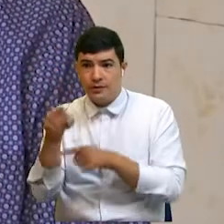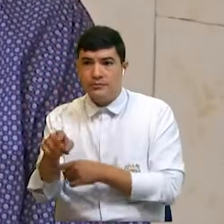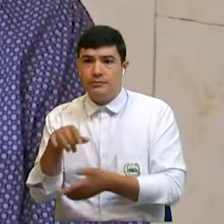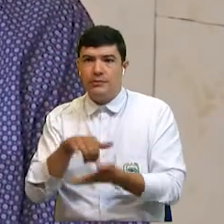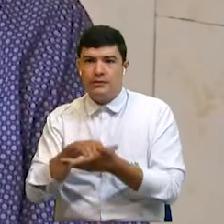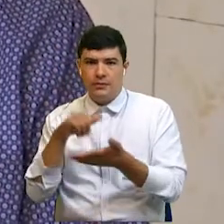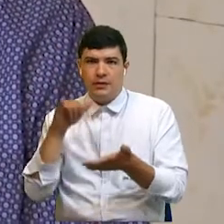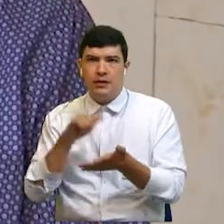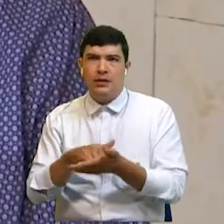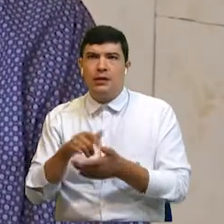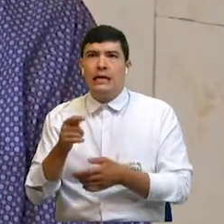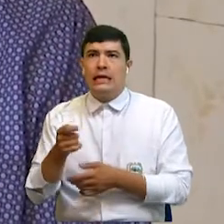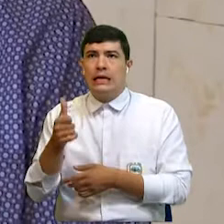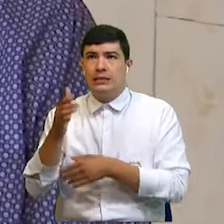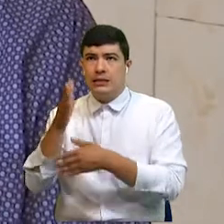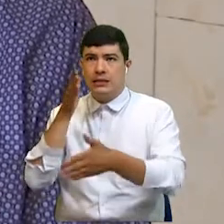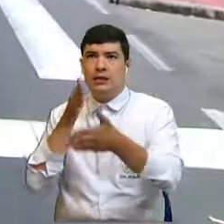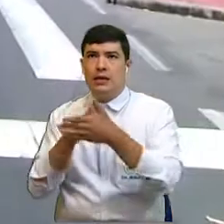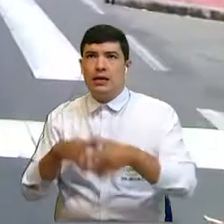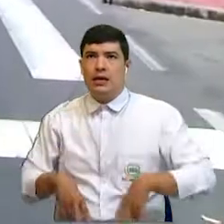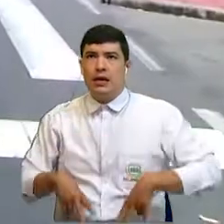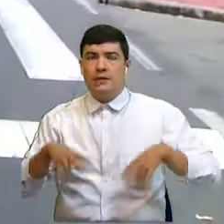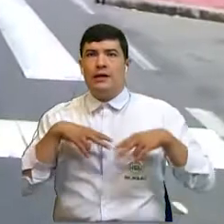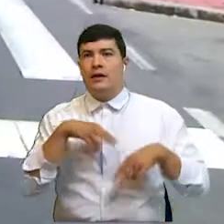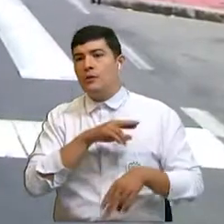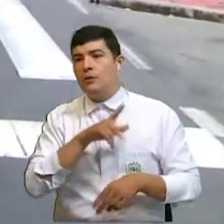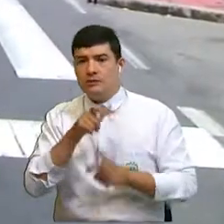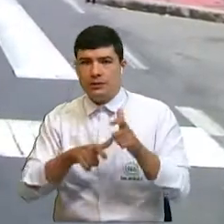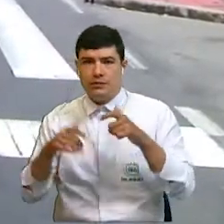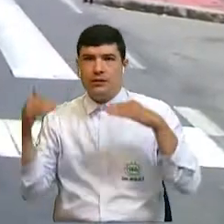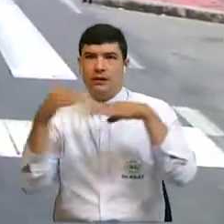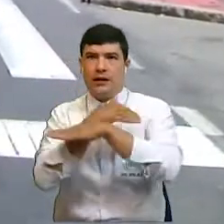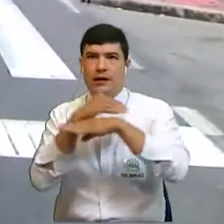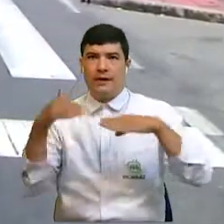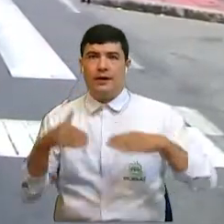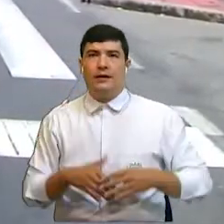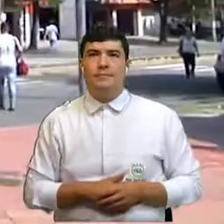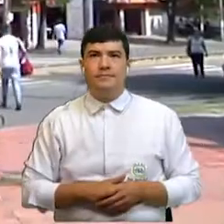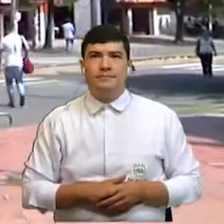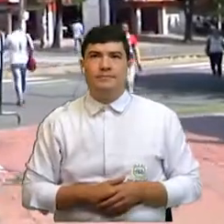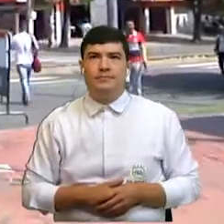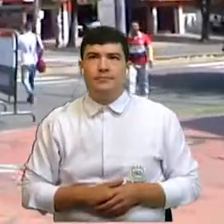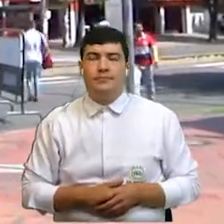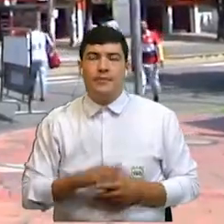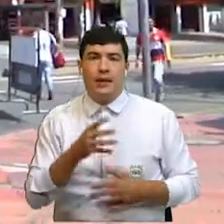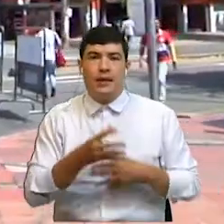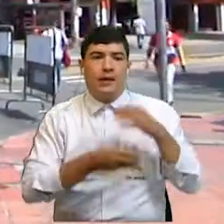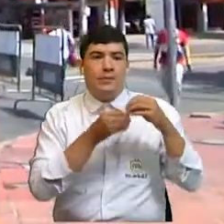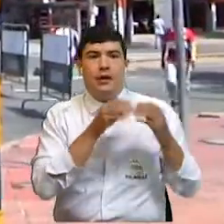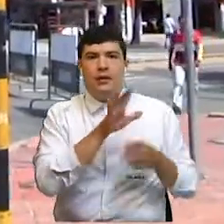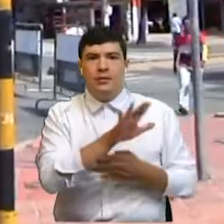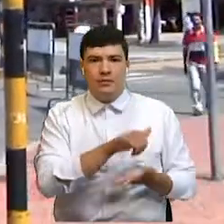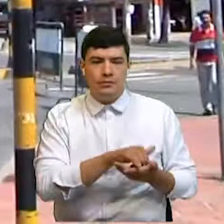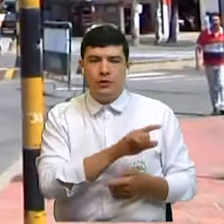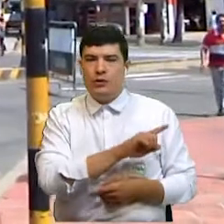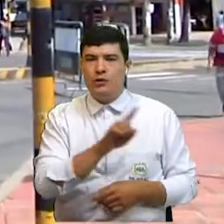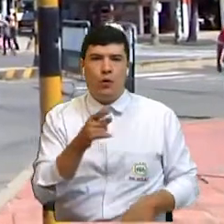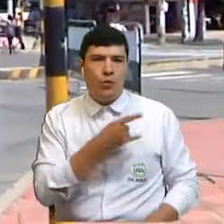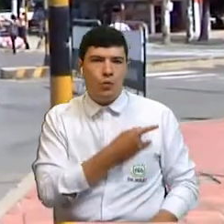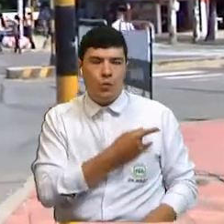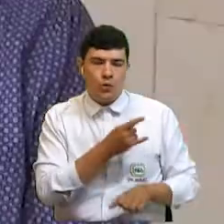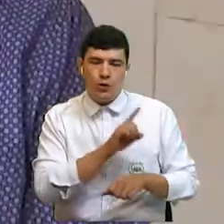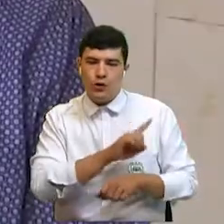casi atentar directamente contra la vida de los usuarios de la vía. Tenemos detección por no usar el cinturón